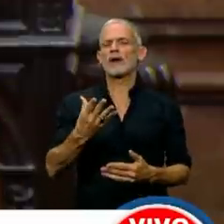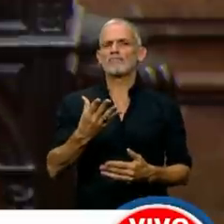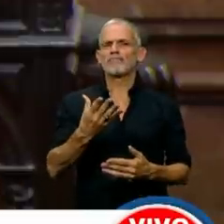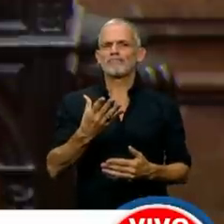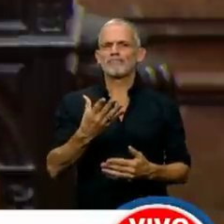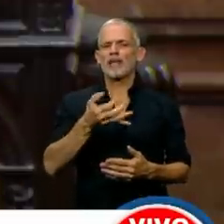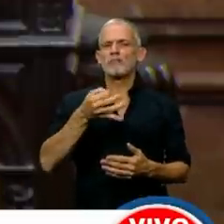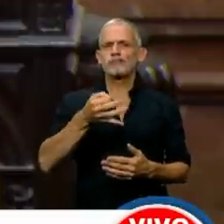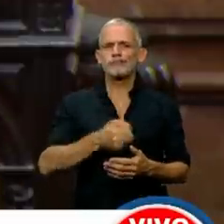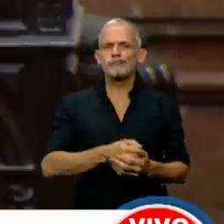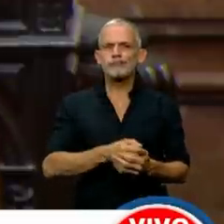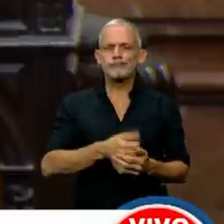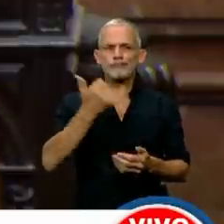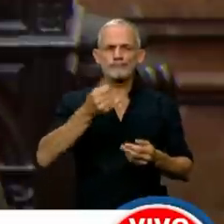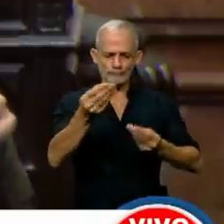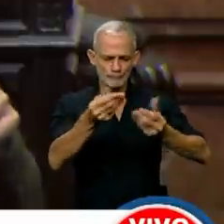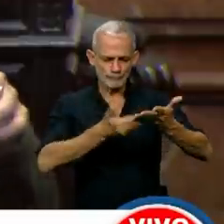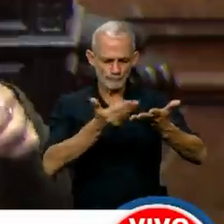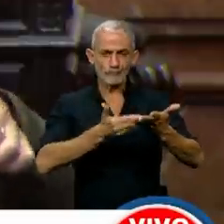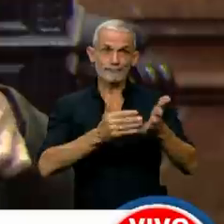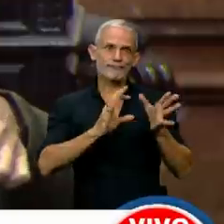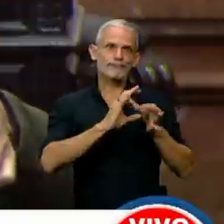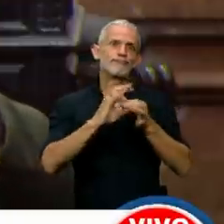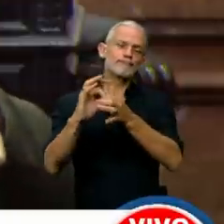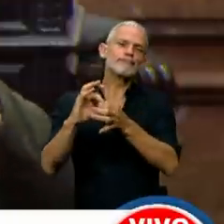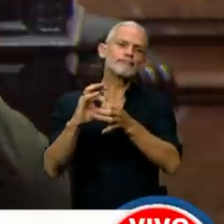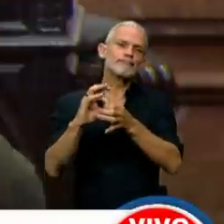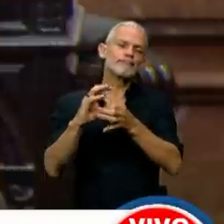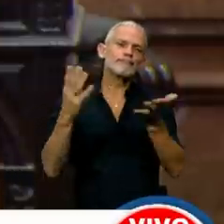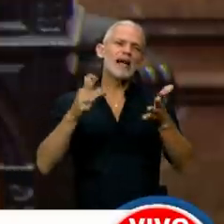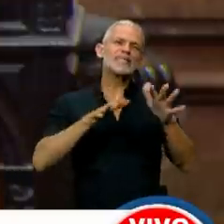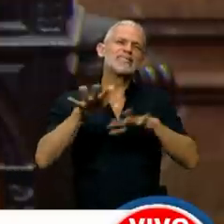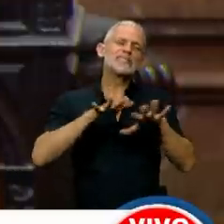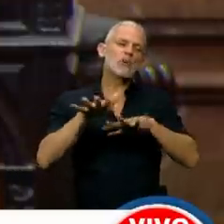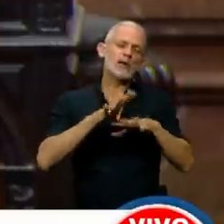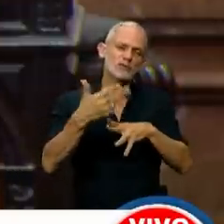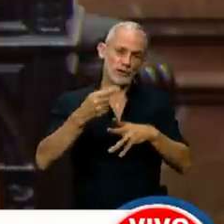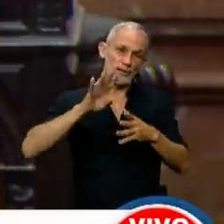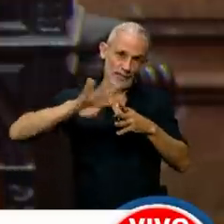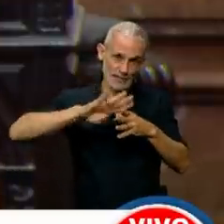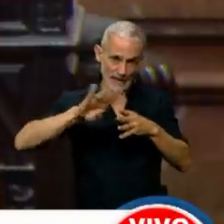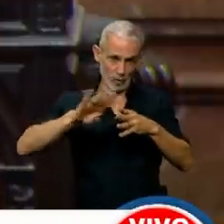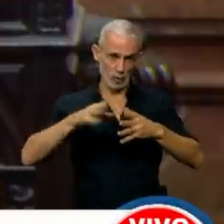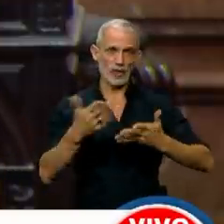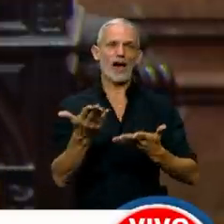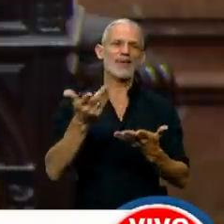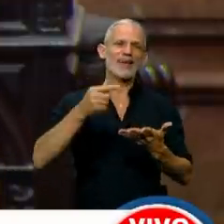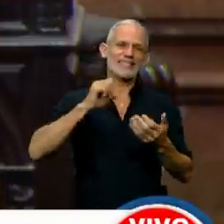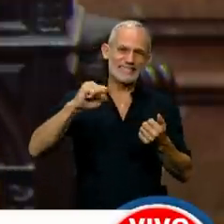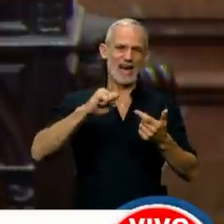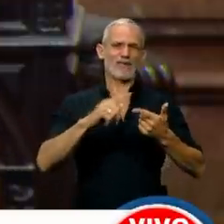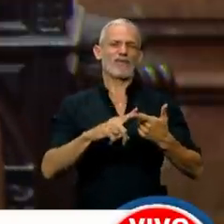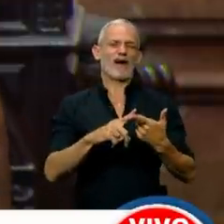está absolutamente condicionado por la situación de endeudamiento de estafa